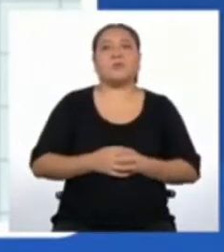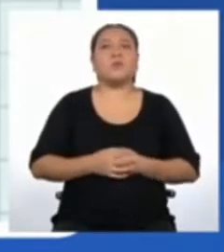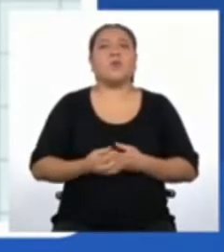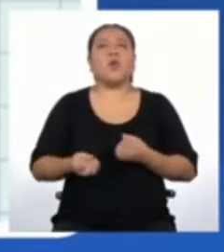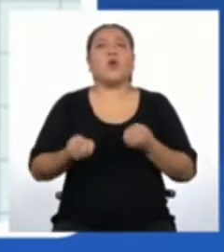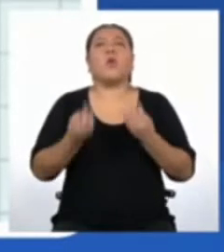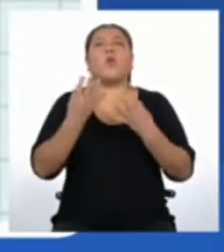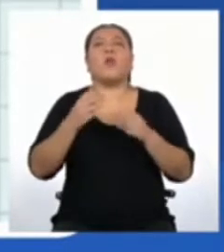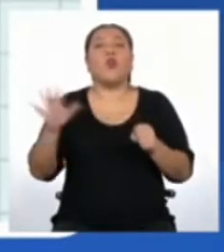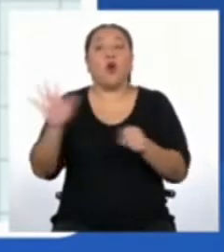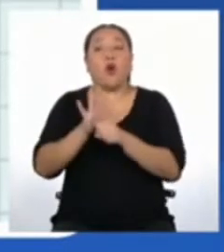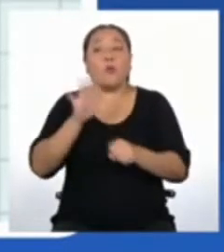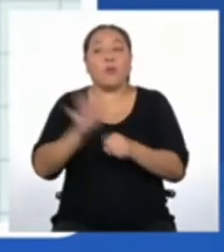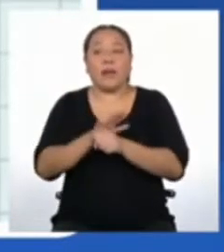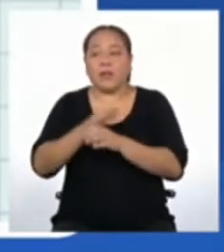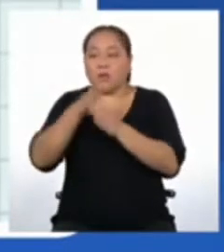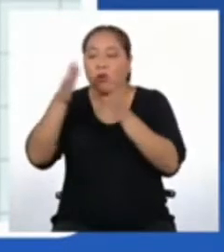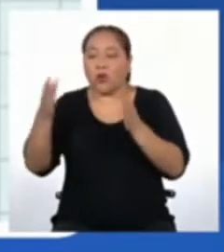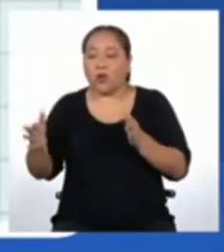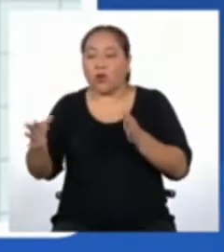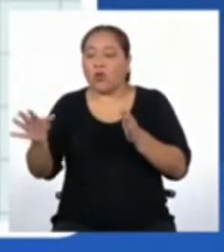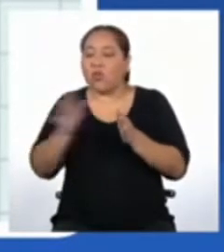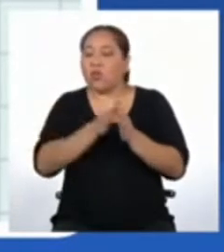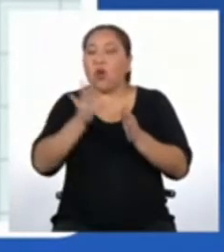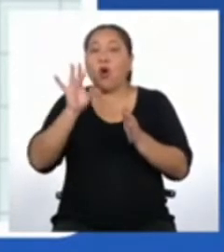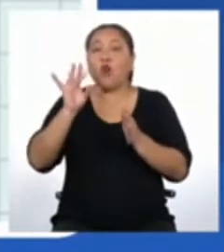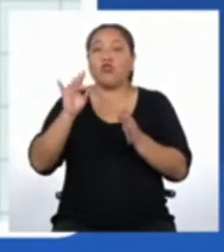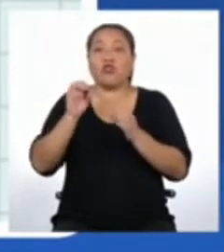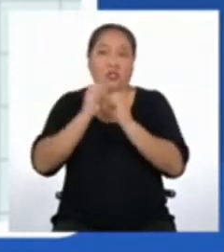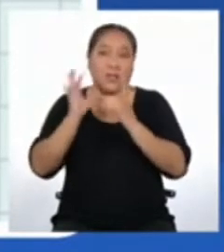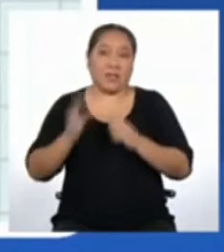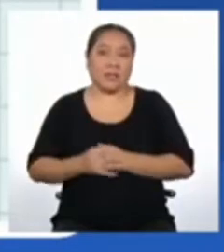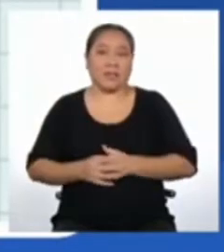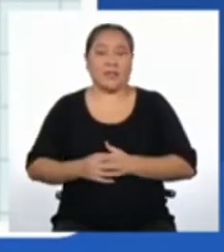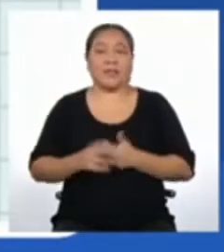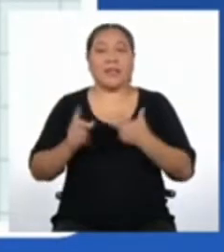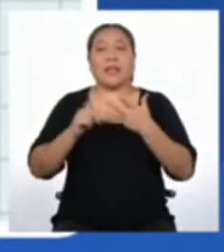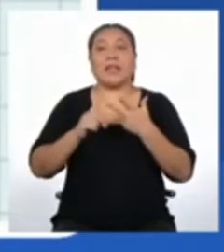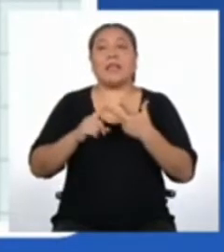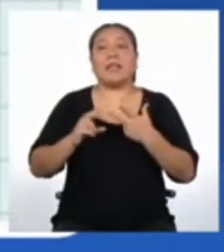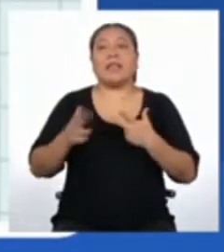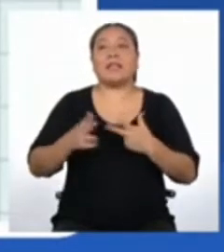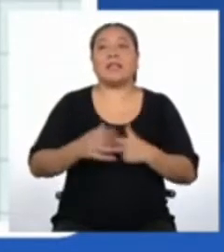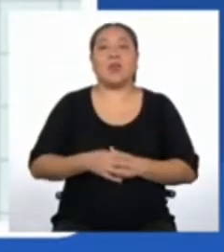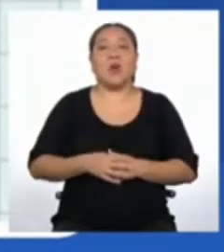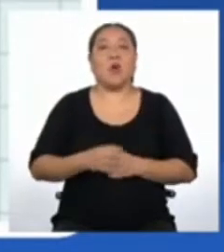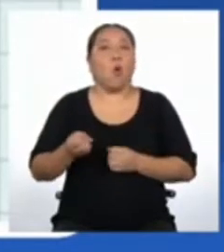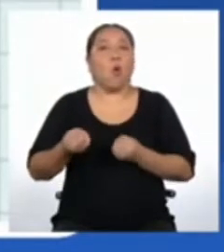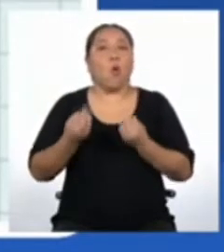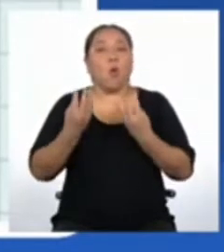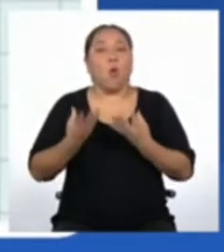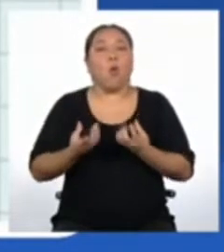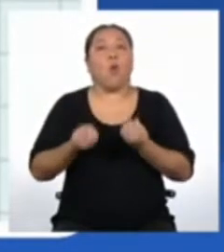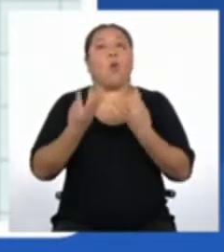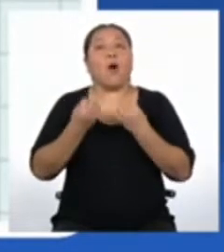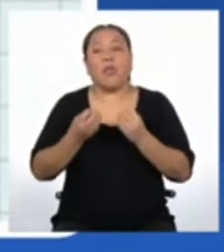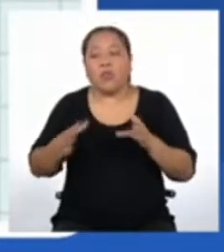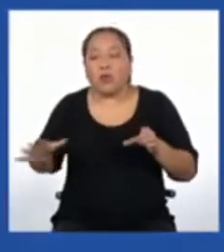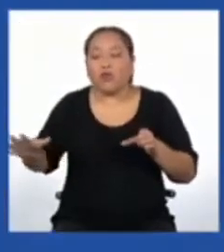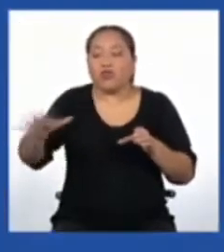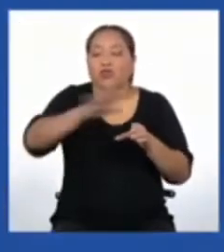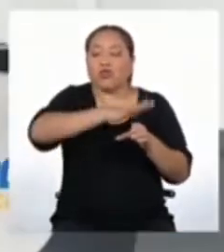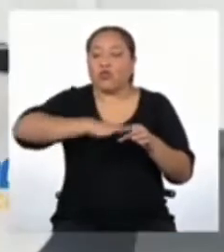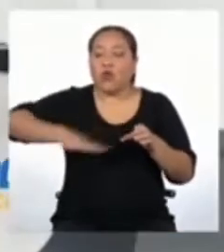ingreso total de las ventas en los primeros 8 días? Y 3. ¿A cuánto asciende el monto obtenido durante los 30